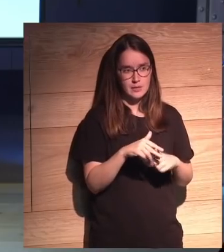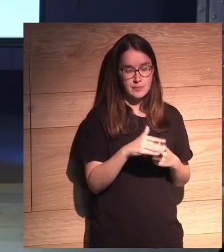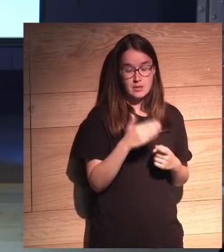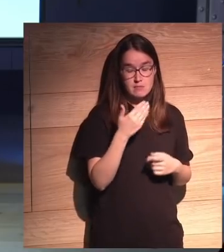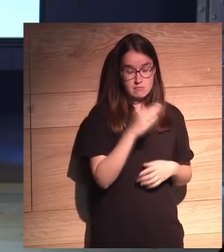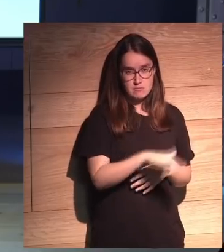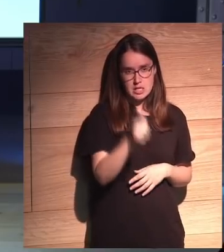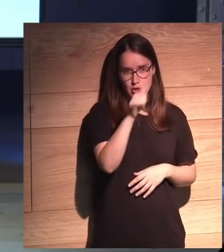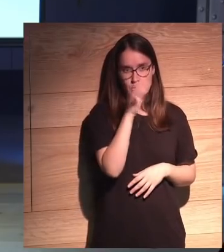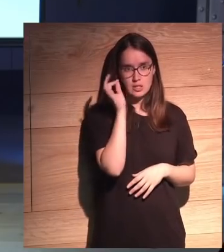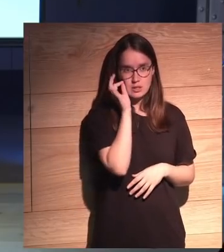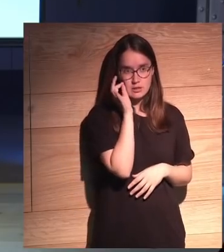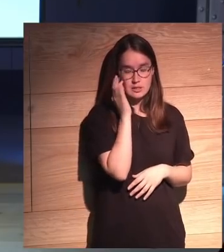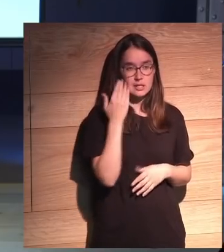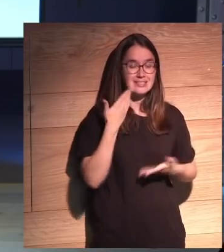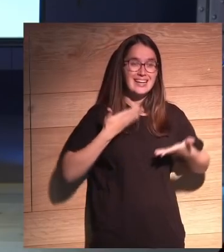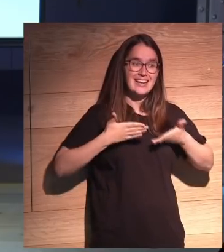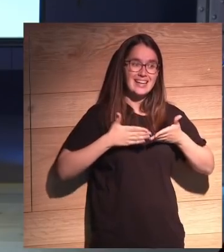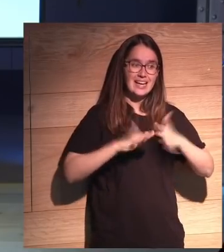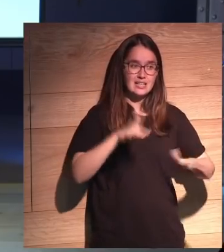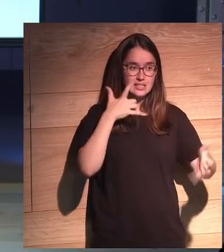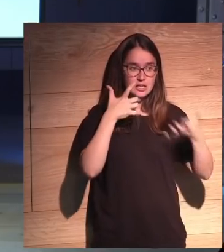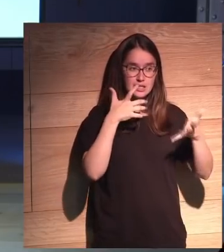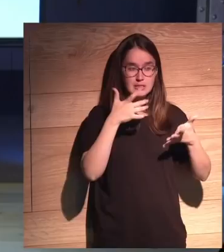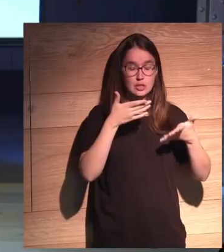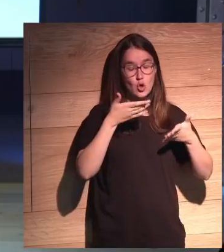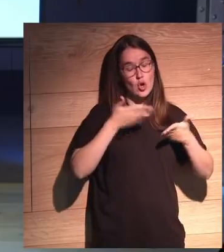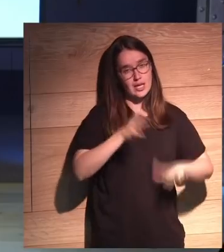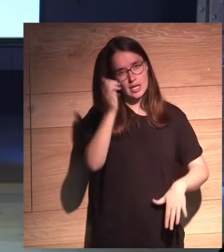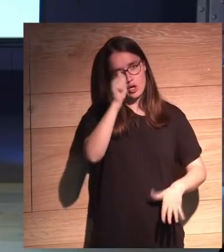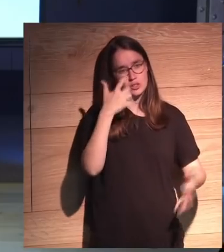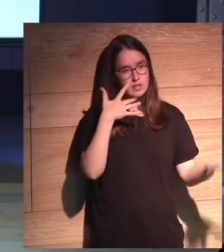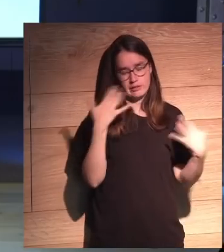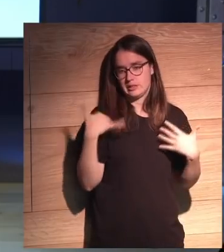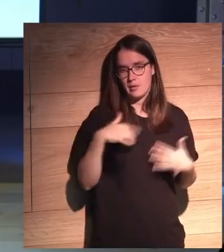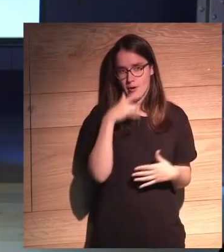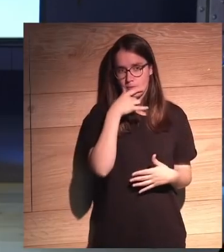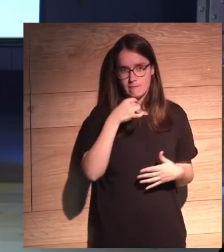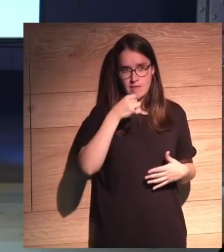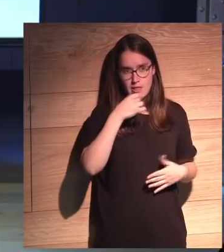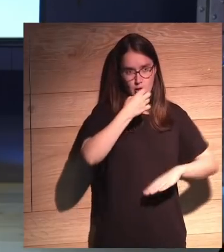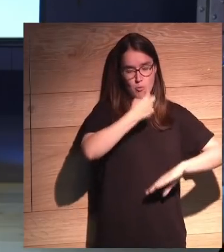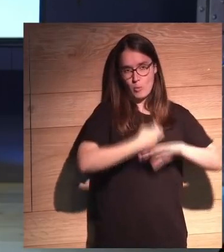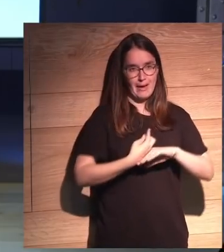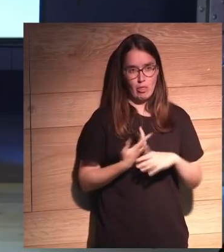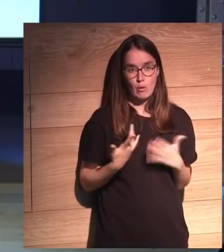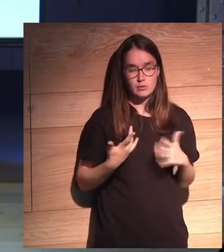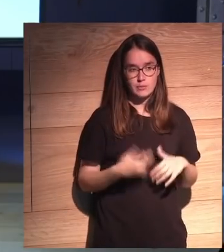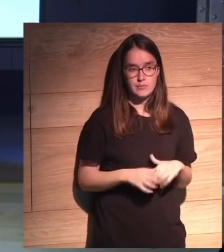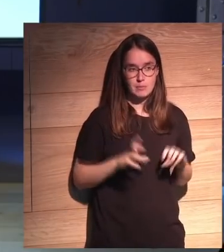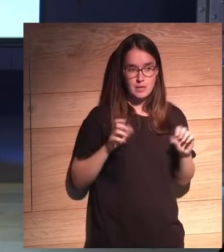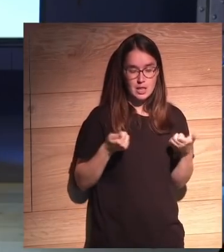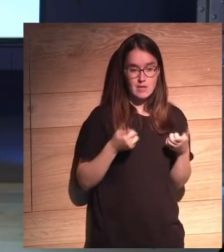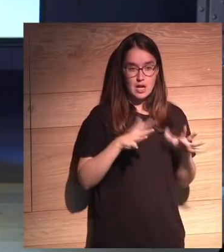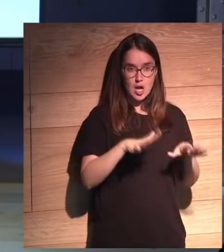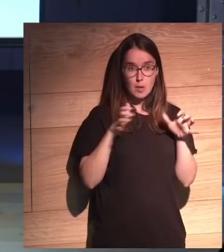y de niñas. Las que eran hijas de artistas o hijos de artistas ya lo tenían por la mano, ¿no?